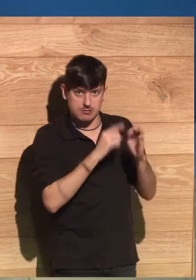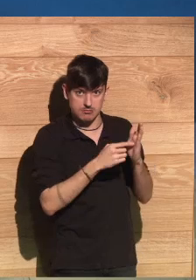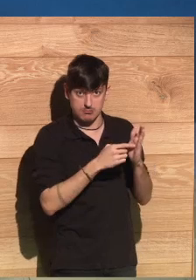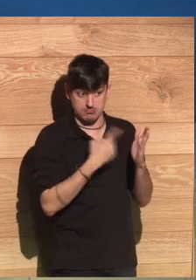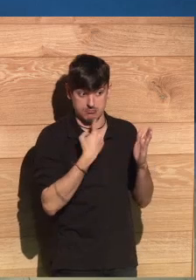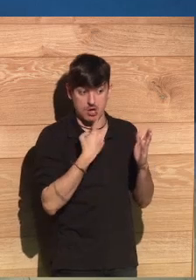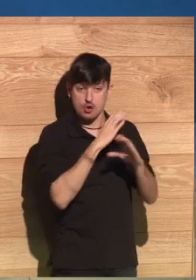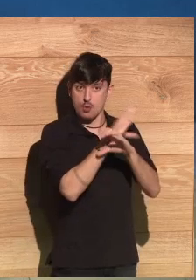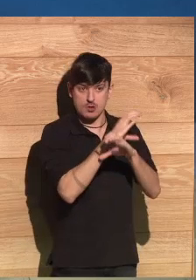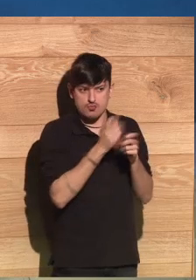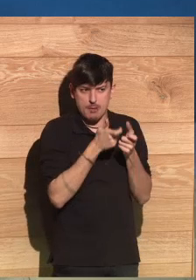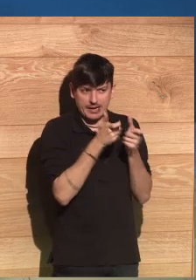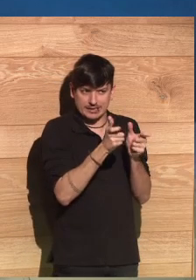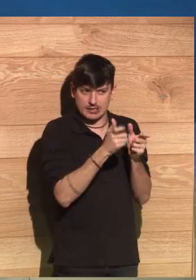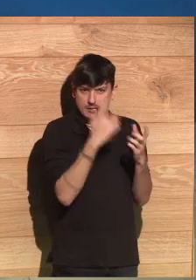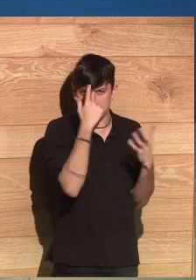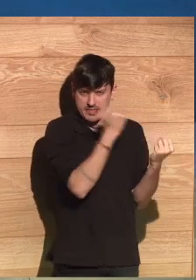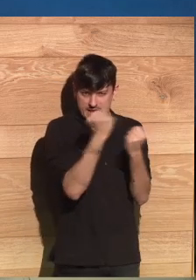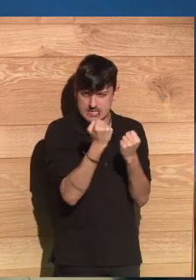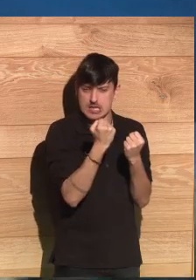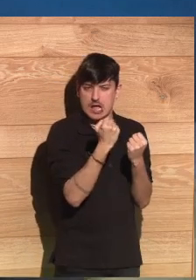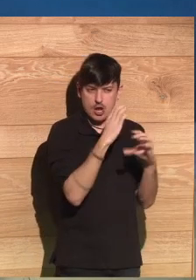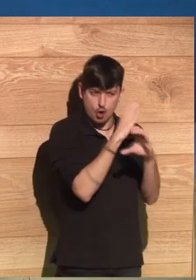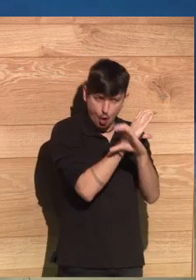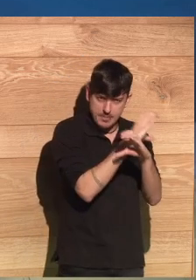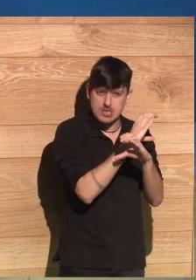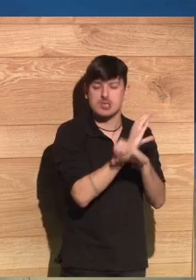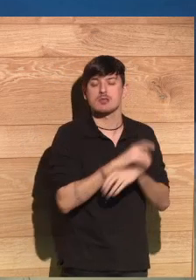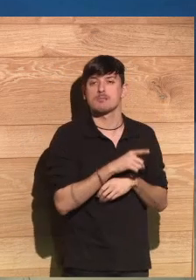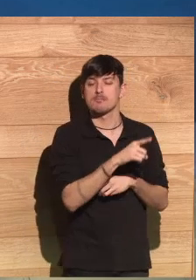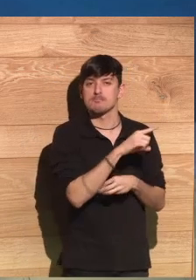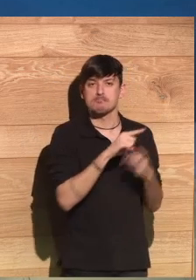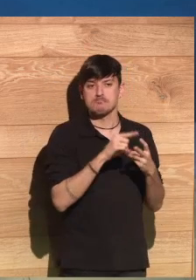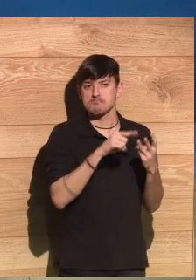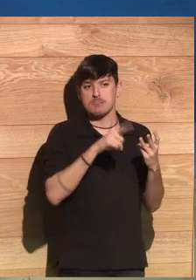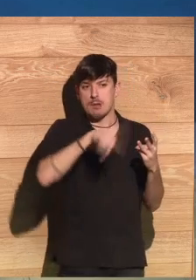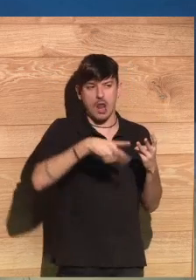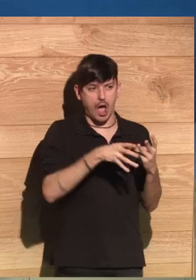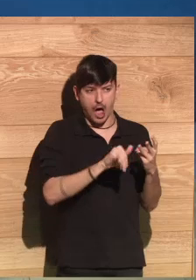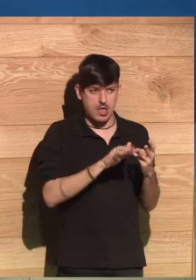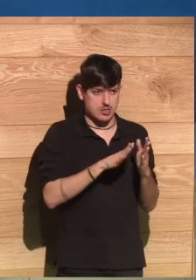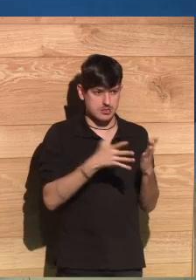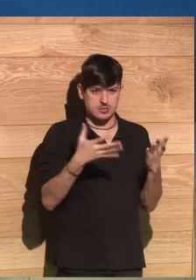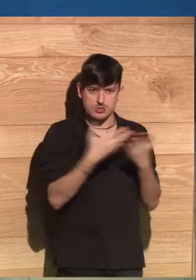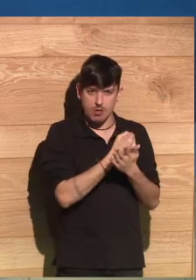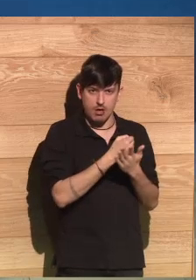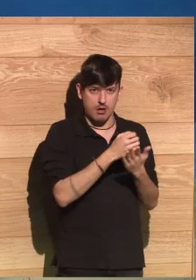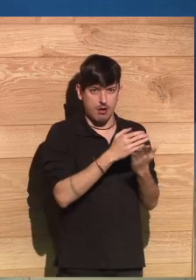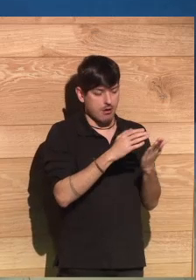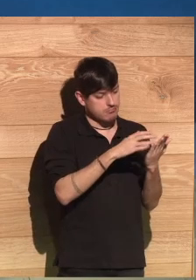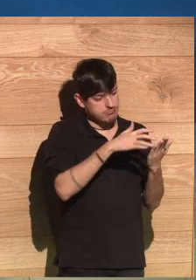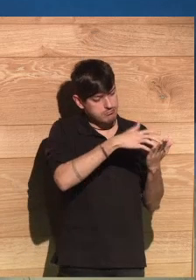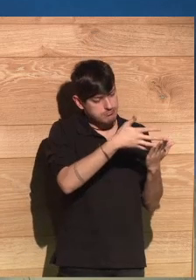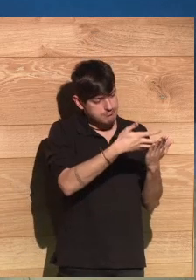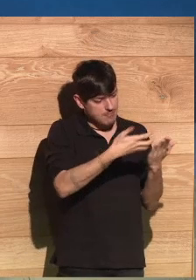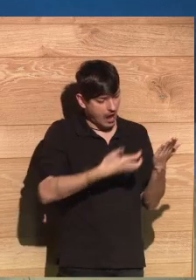de tu estudio y tu especialización como académica. Hay a lo largo de toda la prosa de esta